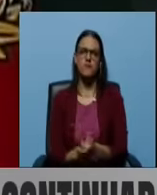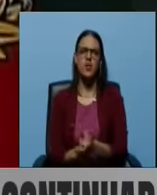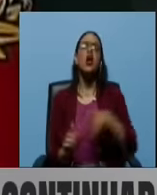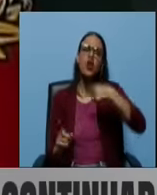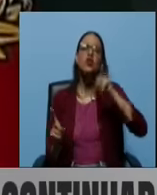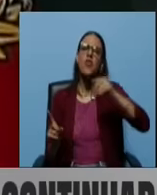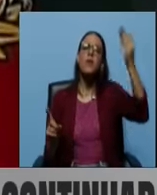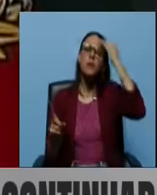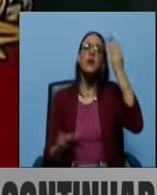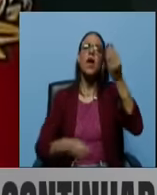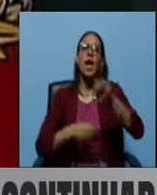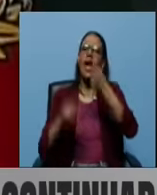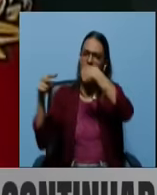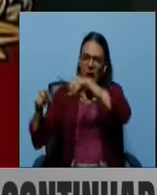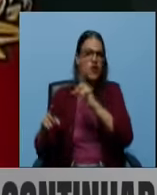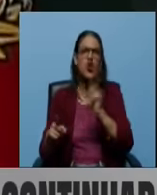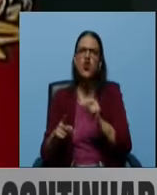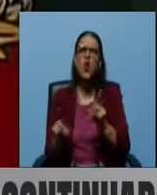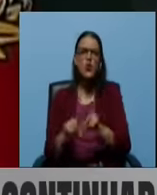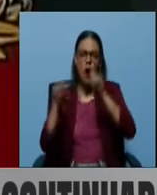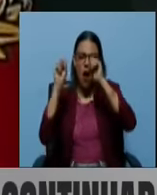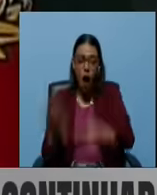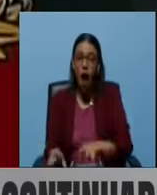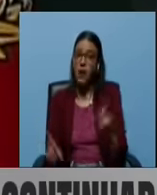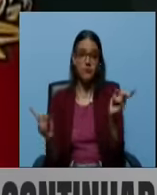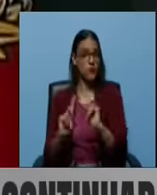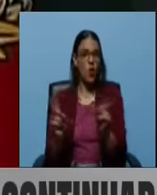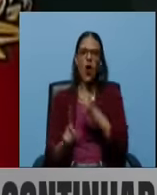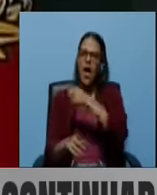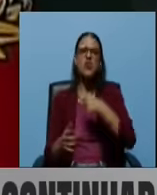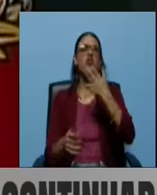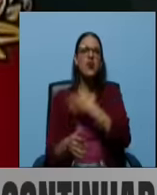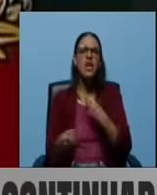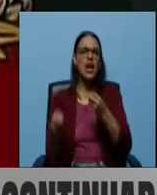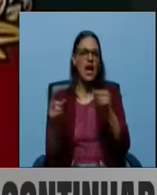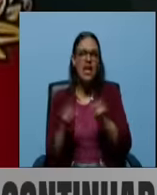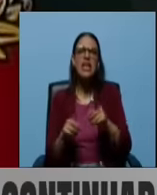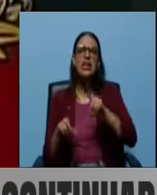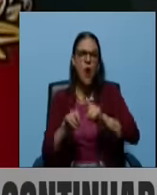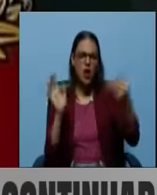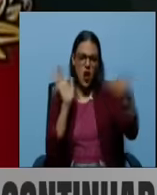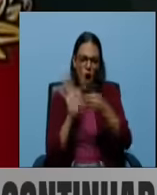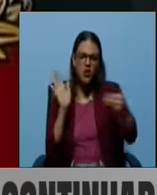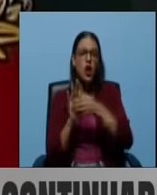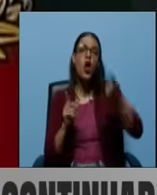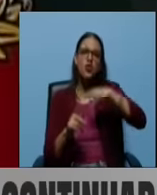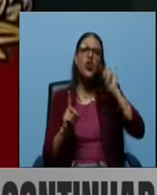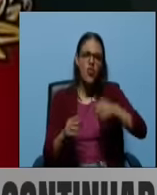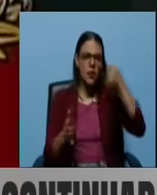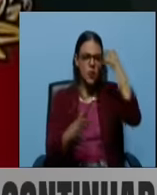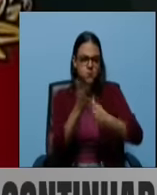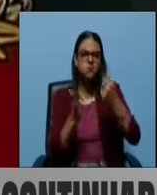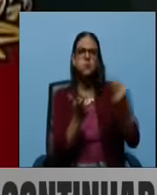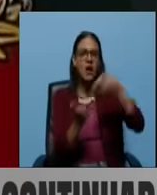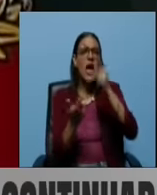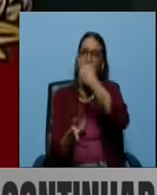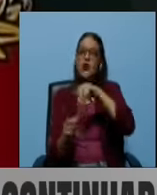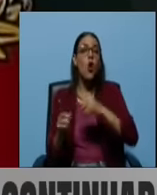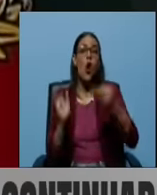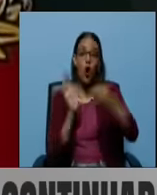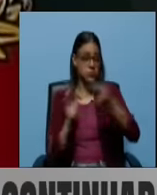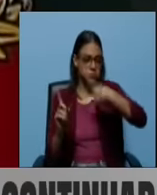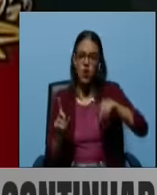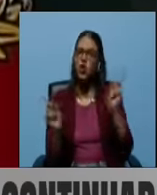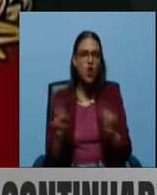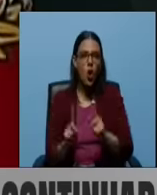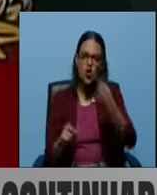Nosotros tenemos que saber que ellos no van a desistir nunca hasta que nos vean el hueso. Nosotros tenemos que trabajar para que no nos vean el hueso, pero